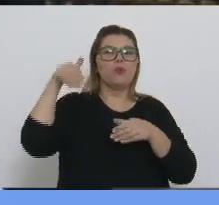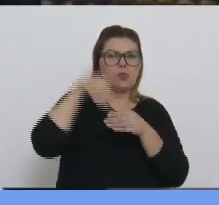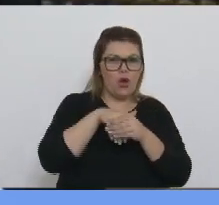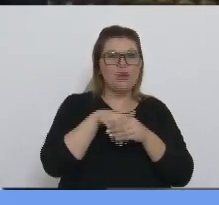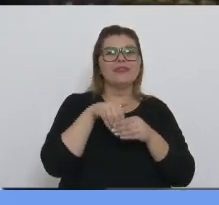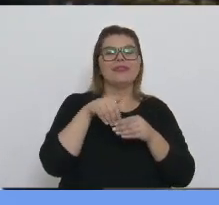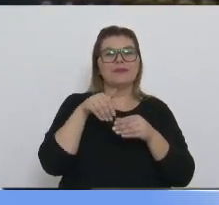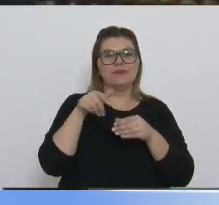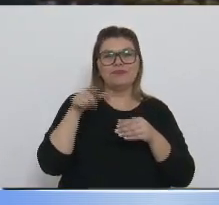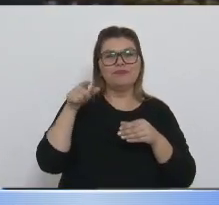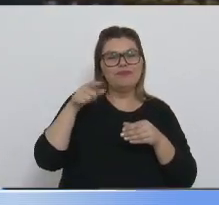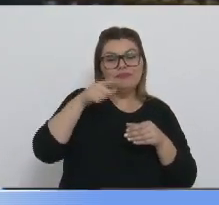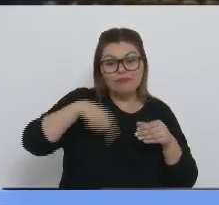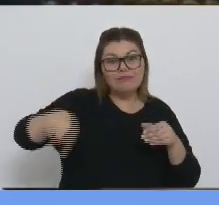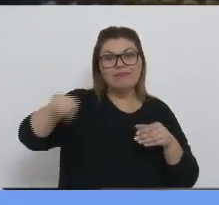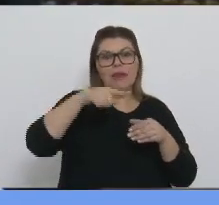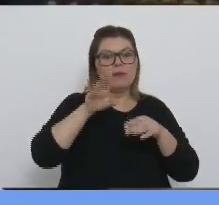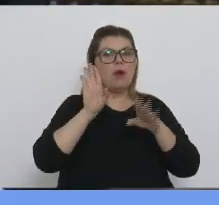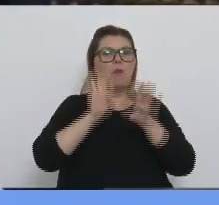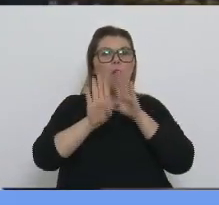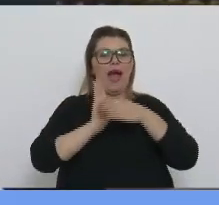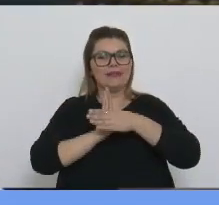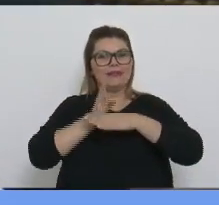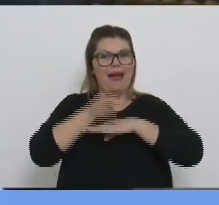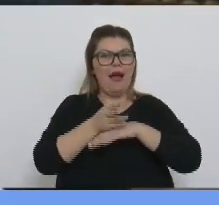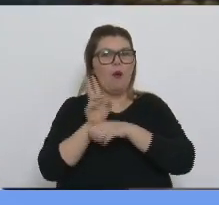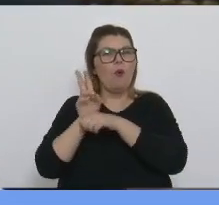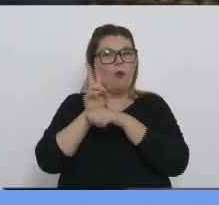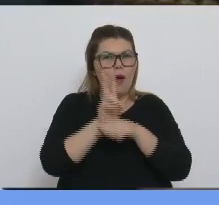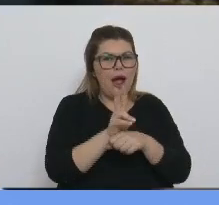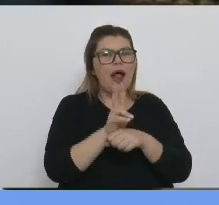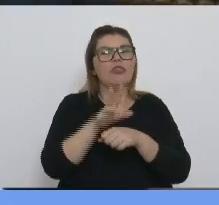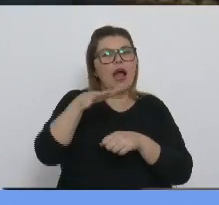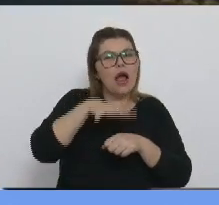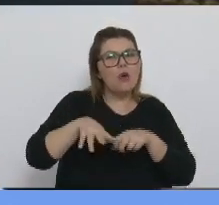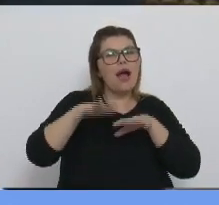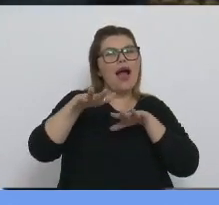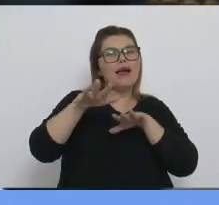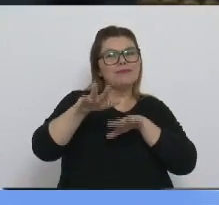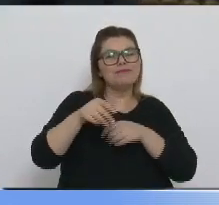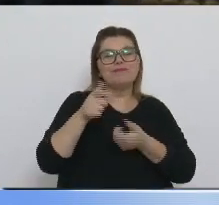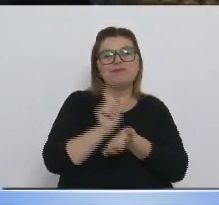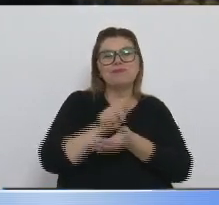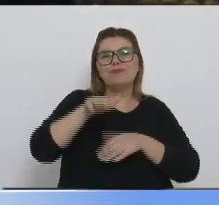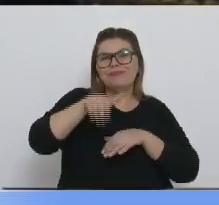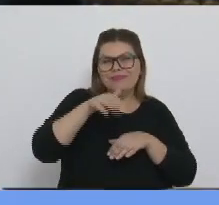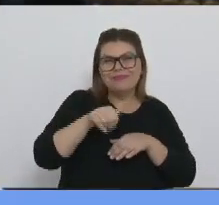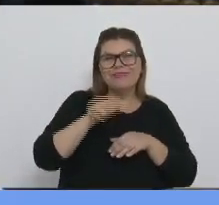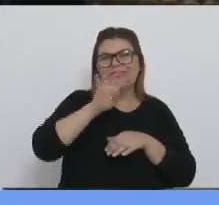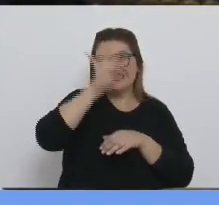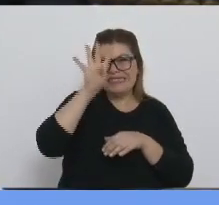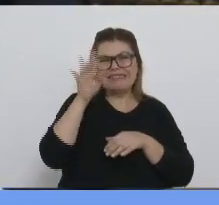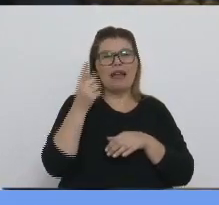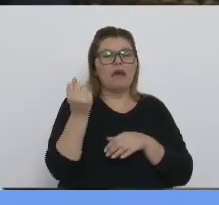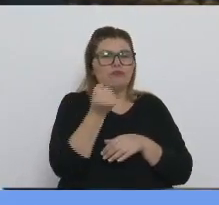alisos resguarda a perpetuidad el yacimiento inca conocido como la ciudad cita la más importante de esta cultura del sur de